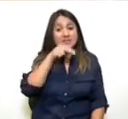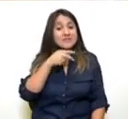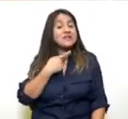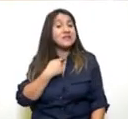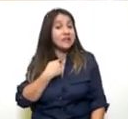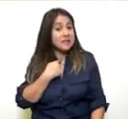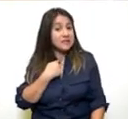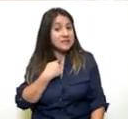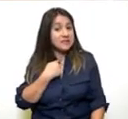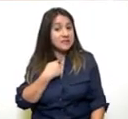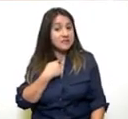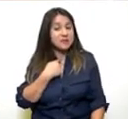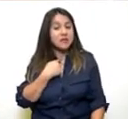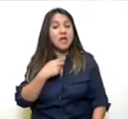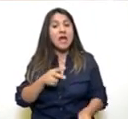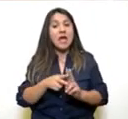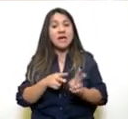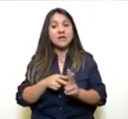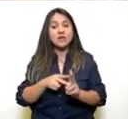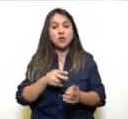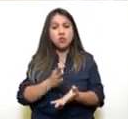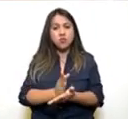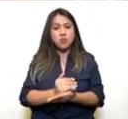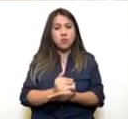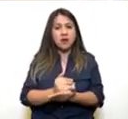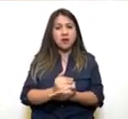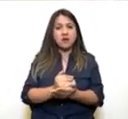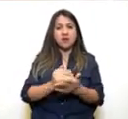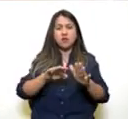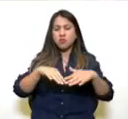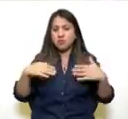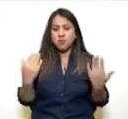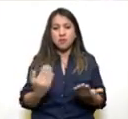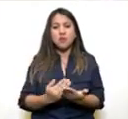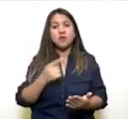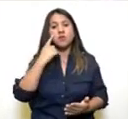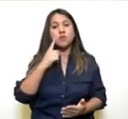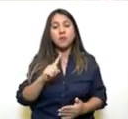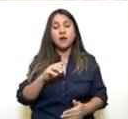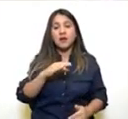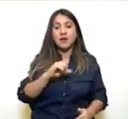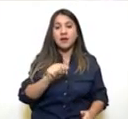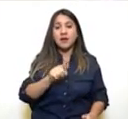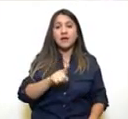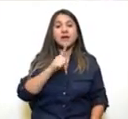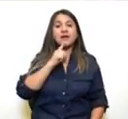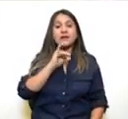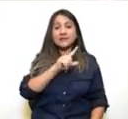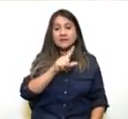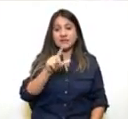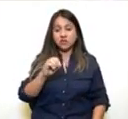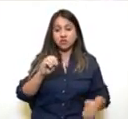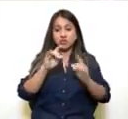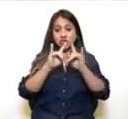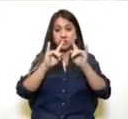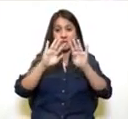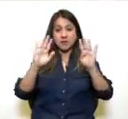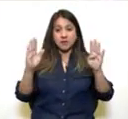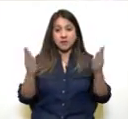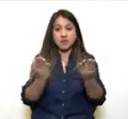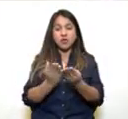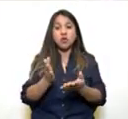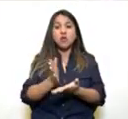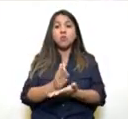a hacer un plan integral para el castillo y donde es un plan